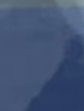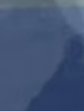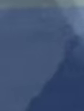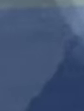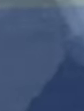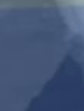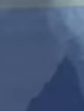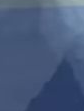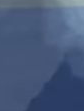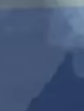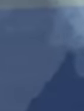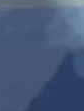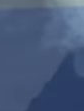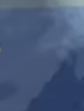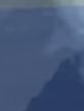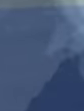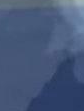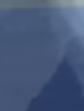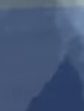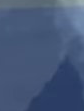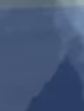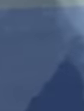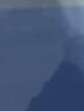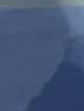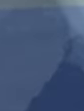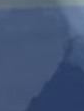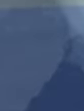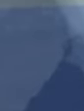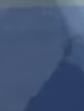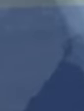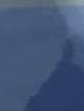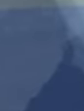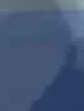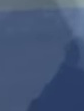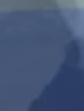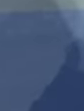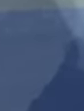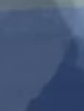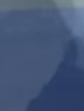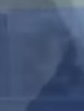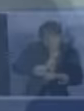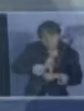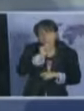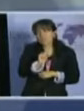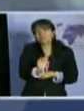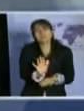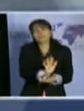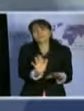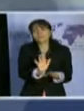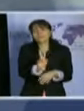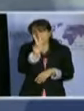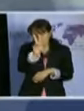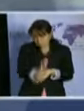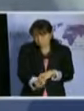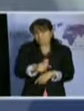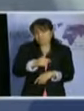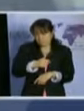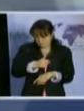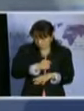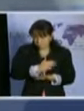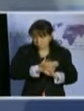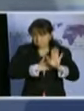y si en algunas no puedo sola, pediré asesoría a todos quienes están conmigo, pero a todos los que nos hicieron las preguntas les estaremos